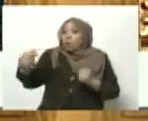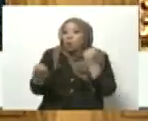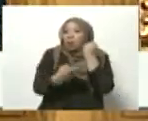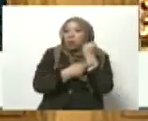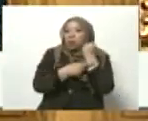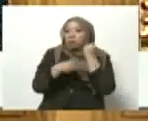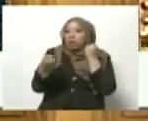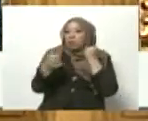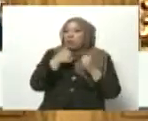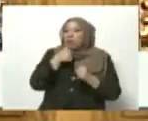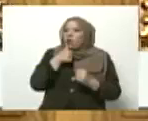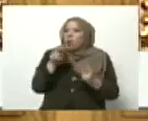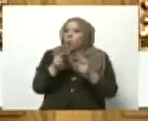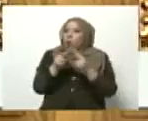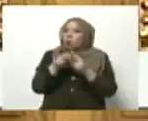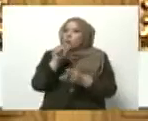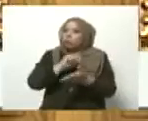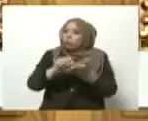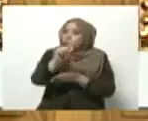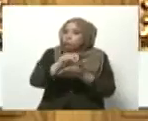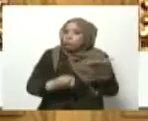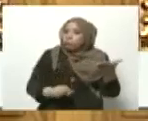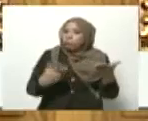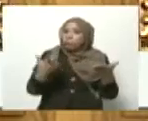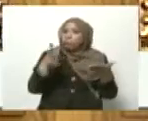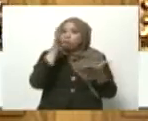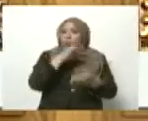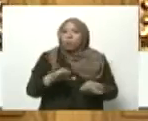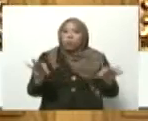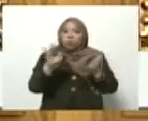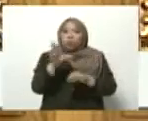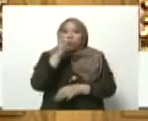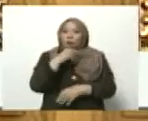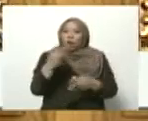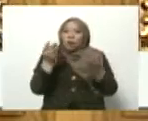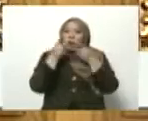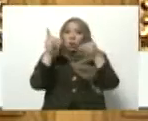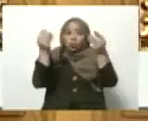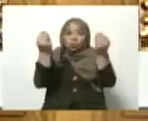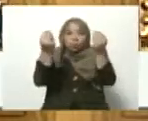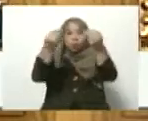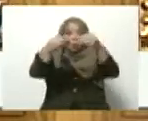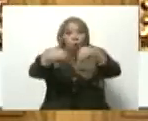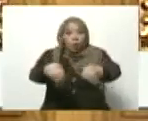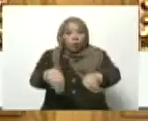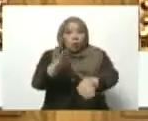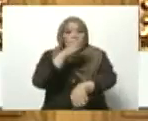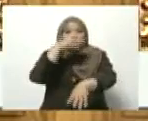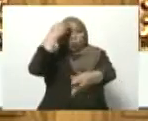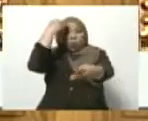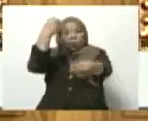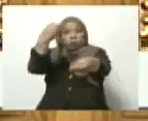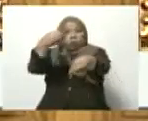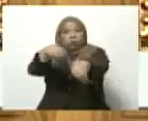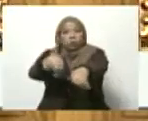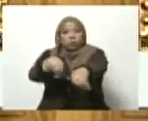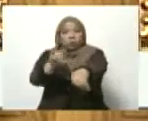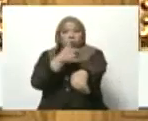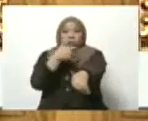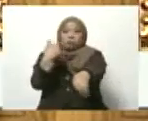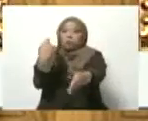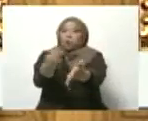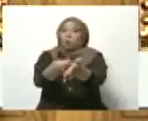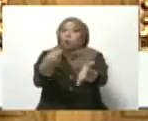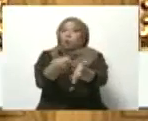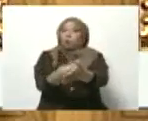firmaron el contrato porque dice, además de que no se ponen de acuerdo entre ellos, se traicionan entre ellos, son traidores porque además ni me pagan